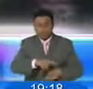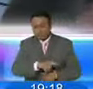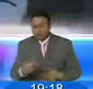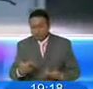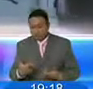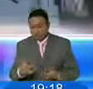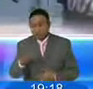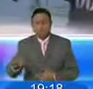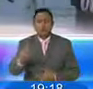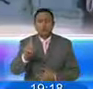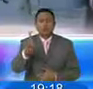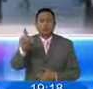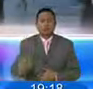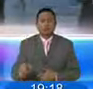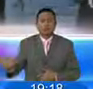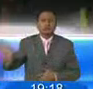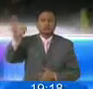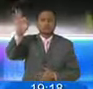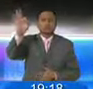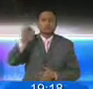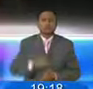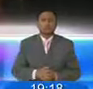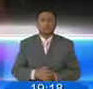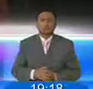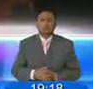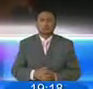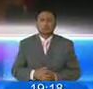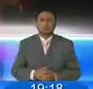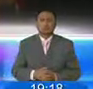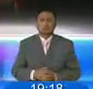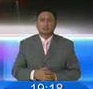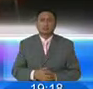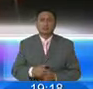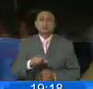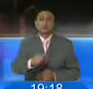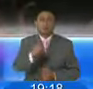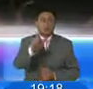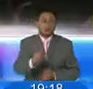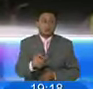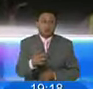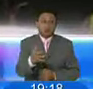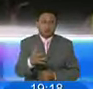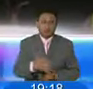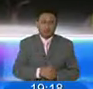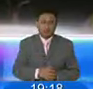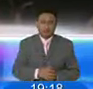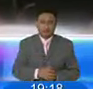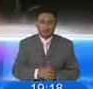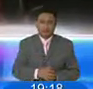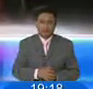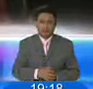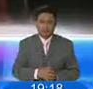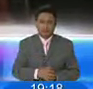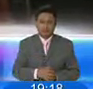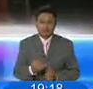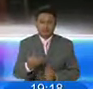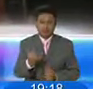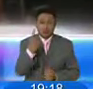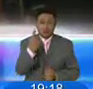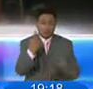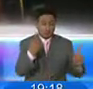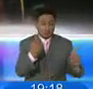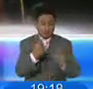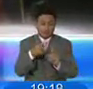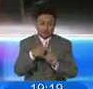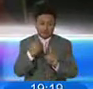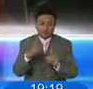habrían encontrado a uno de los acusados. No se encontró a ninguna otra persona más, aparte de la que ya sacamos en este momento del interior del